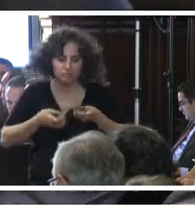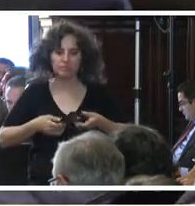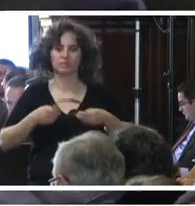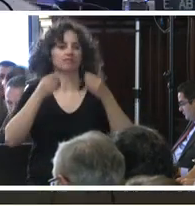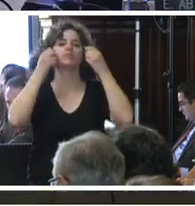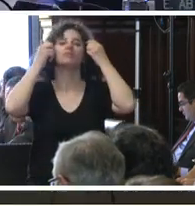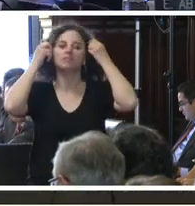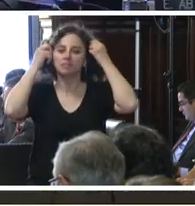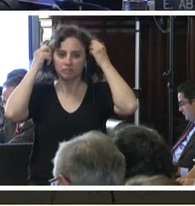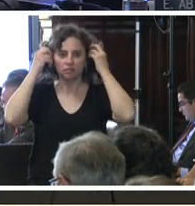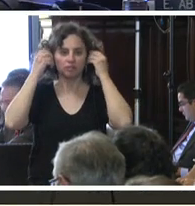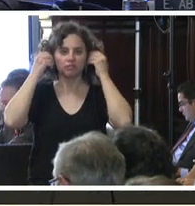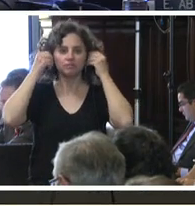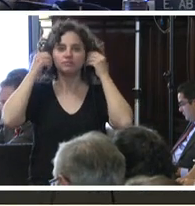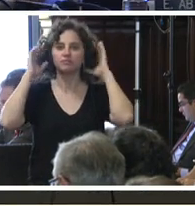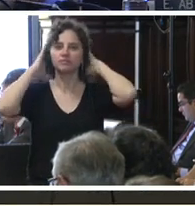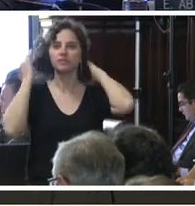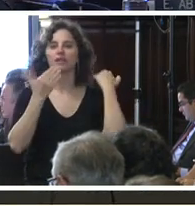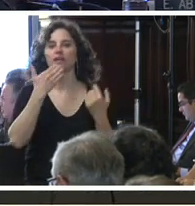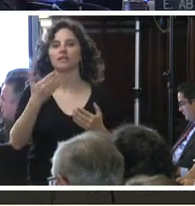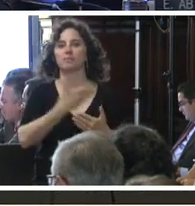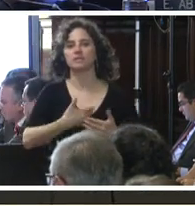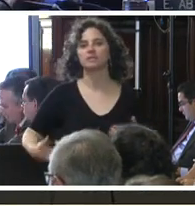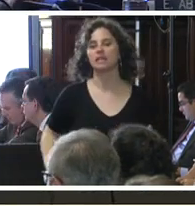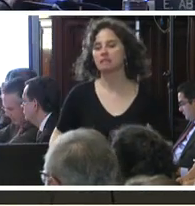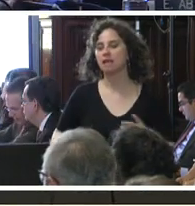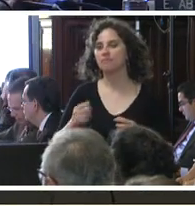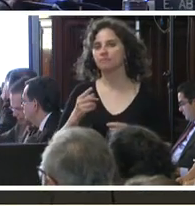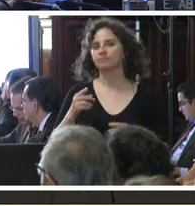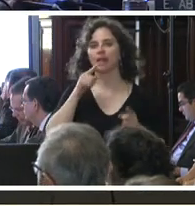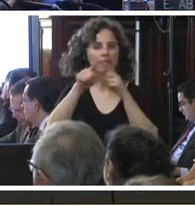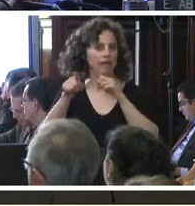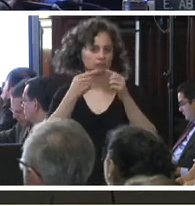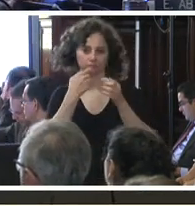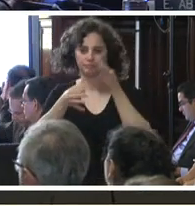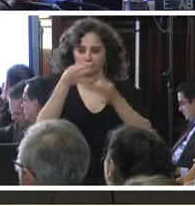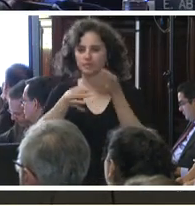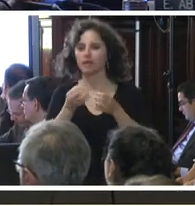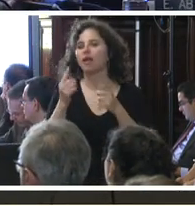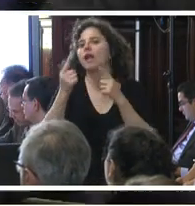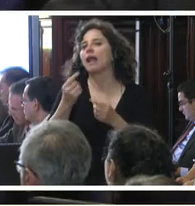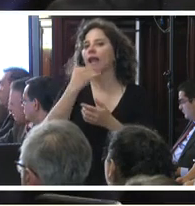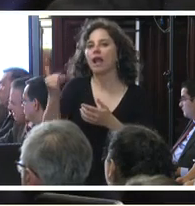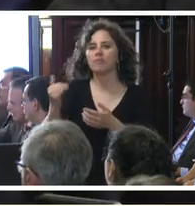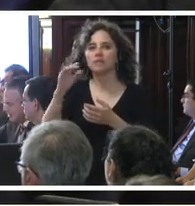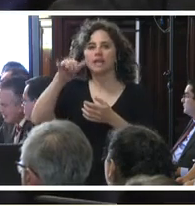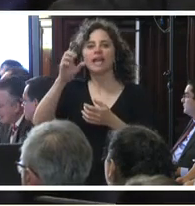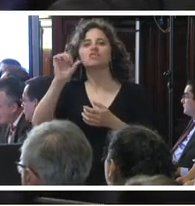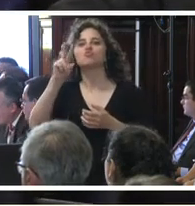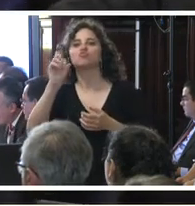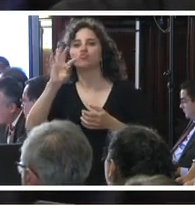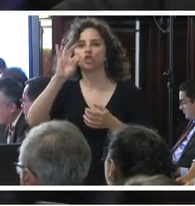Yes, Commissioner Vargas. Gracias, Presidenta. Directo. Es sencillamente el caso del señor Jesús